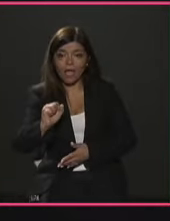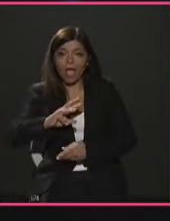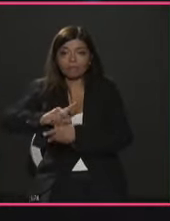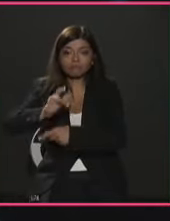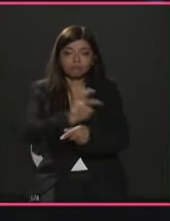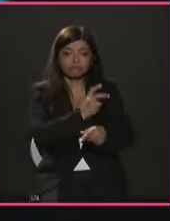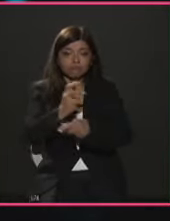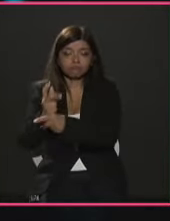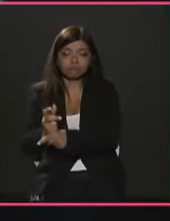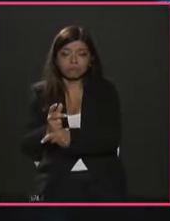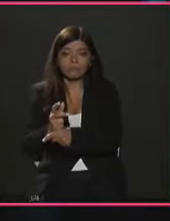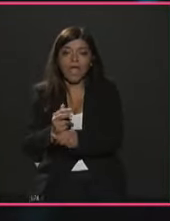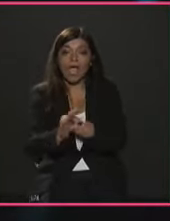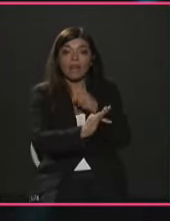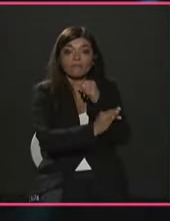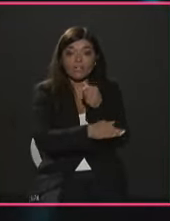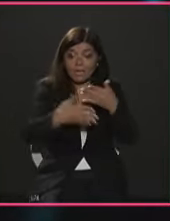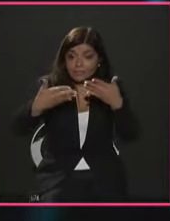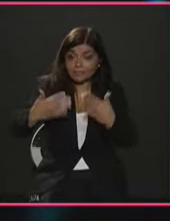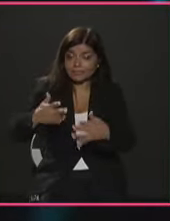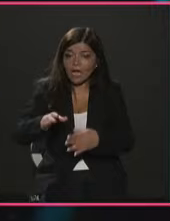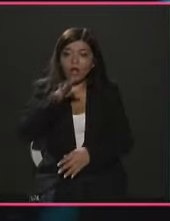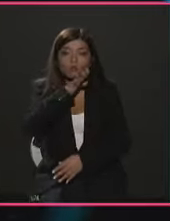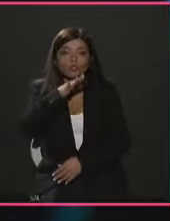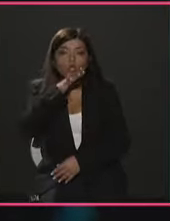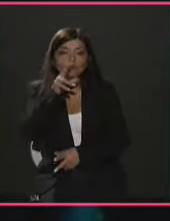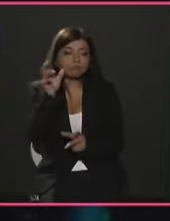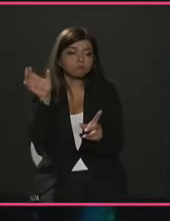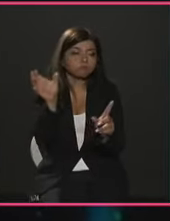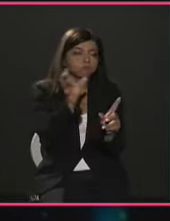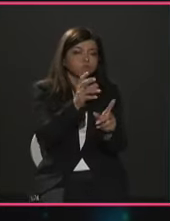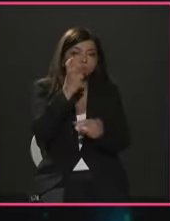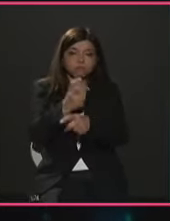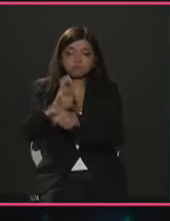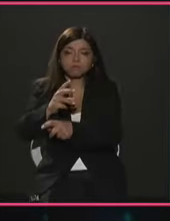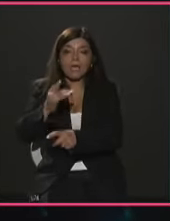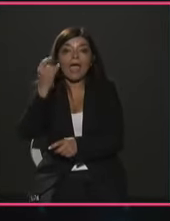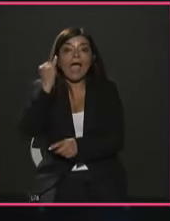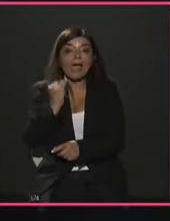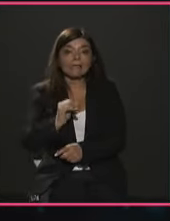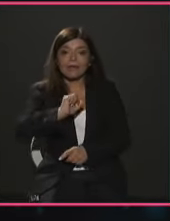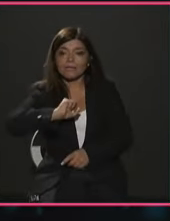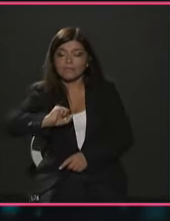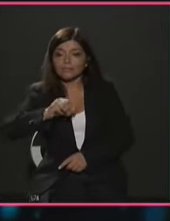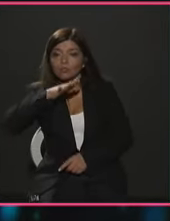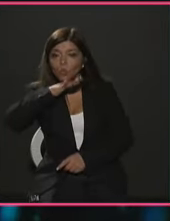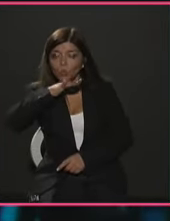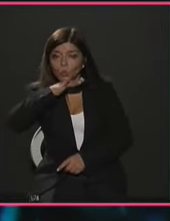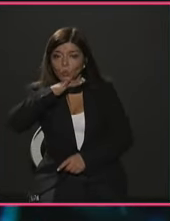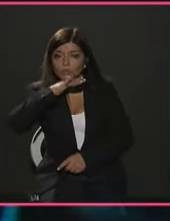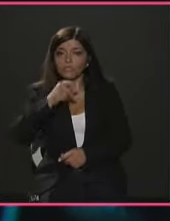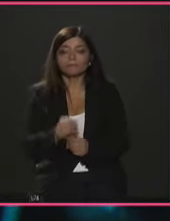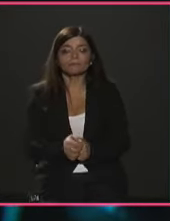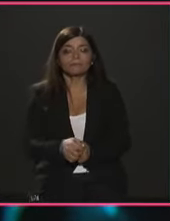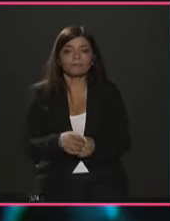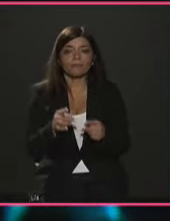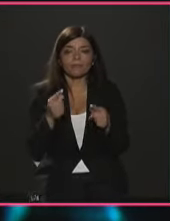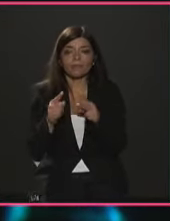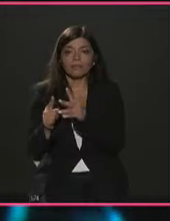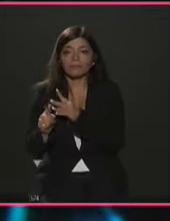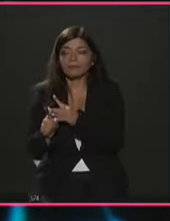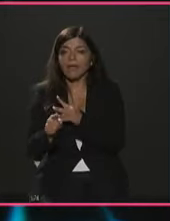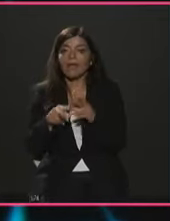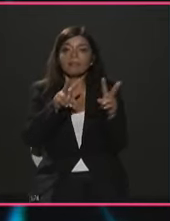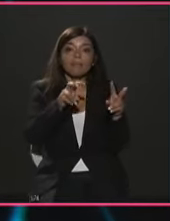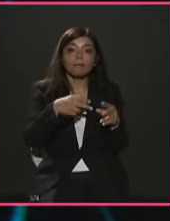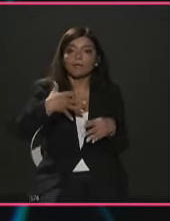no sé si sabían el fiscal Heredia ya lo están utilizando también para hacer la persecución del delito Inteligencia artificial que se ocupa eh en en temas